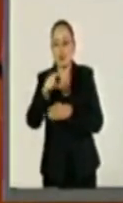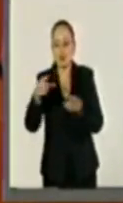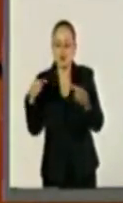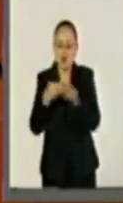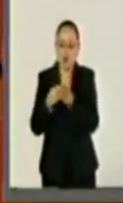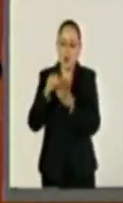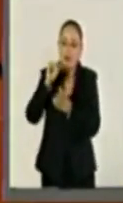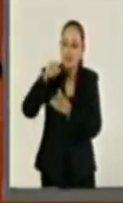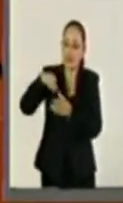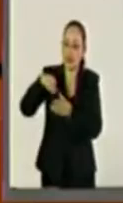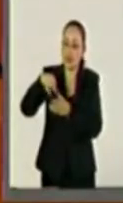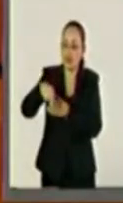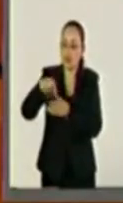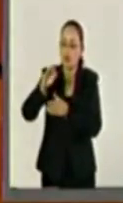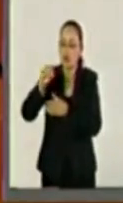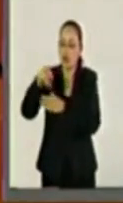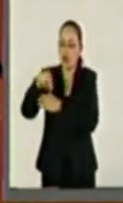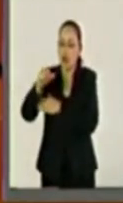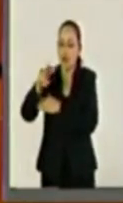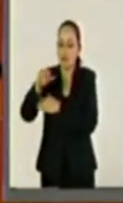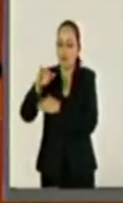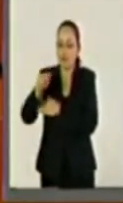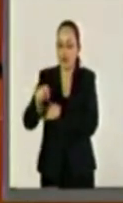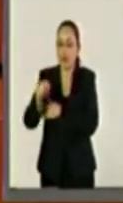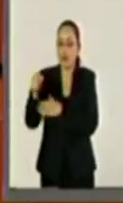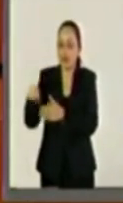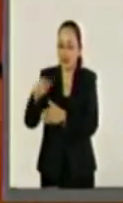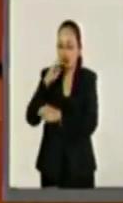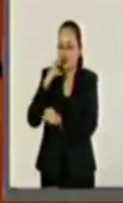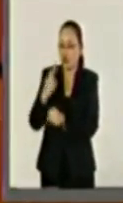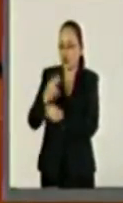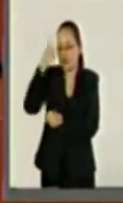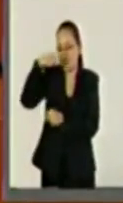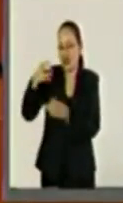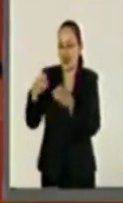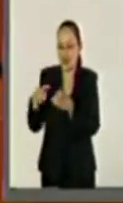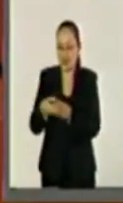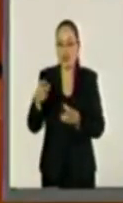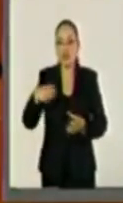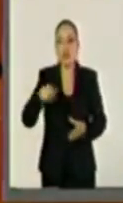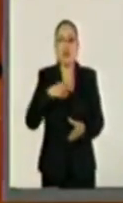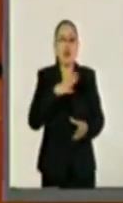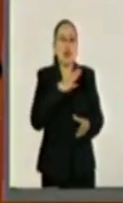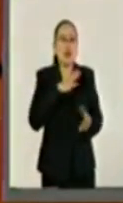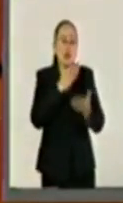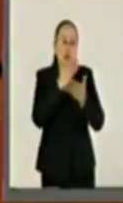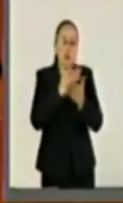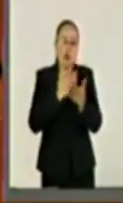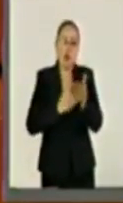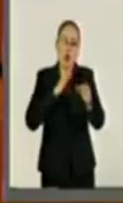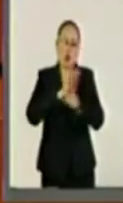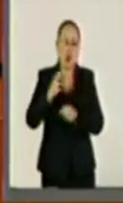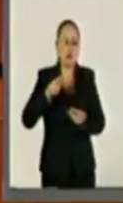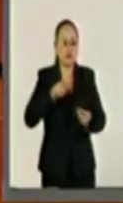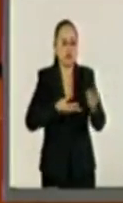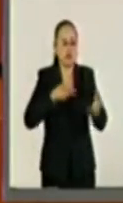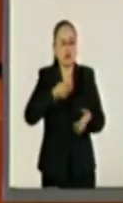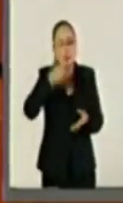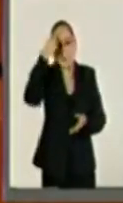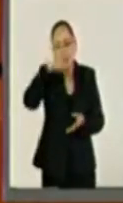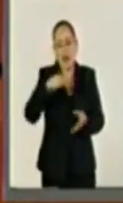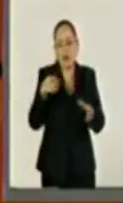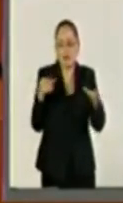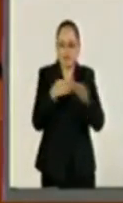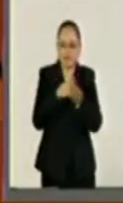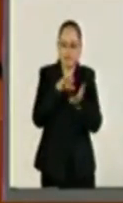administrado por el Infonavit. El esquema básico consiste en la obligación de los patrones para realizar aportaciones a dicho fondo